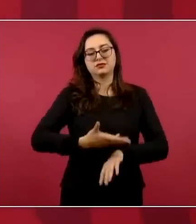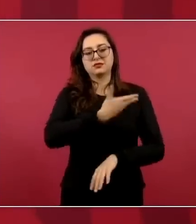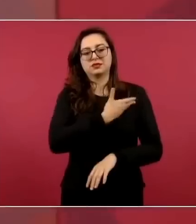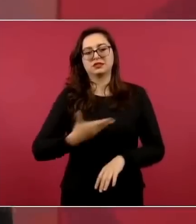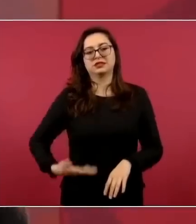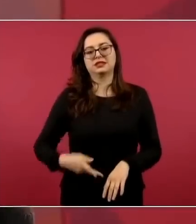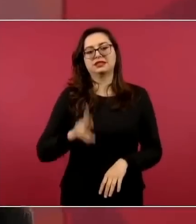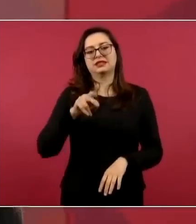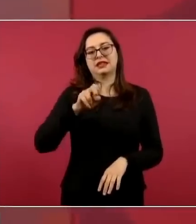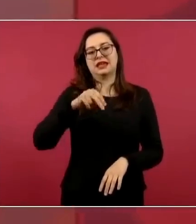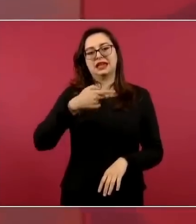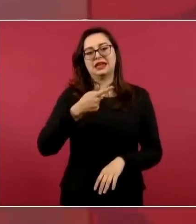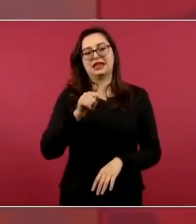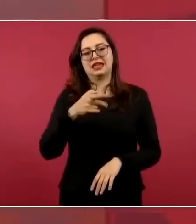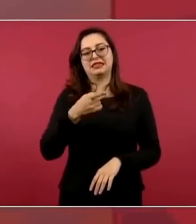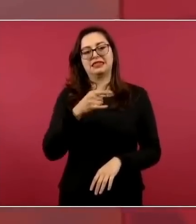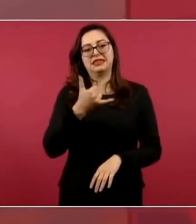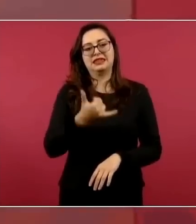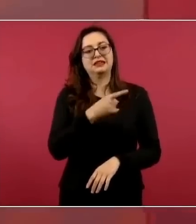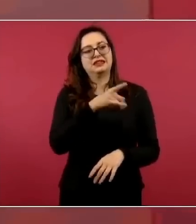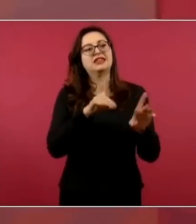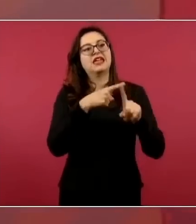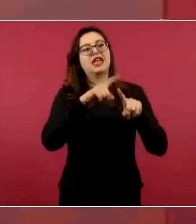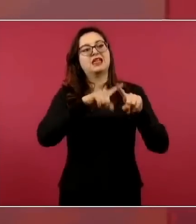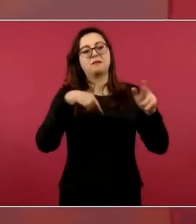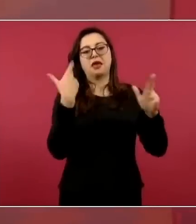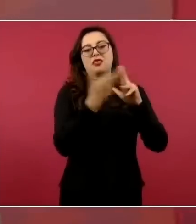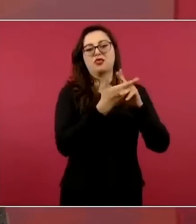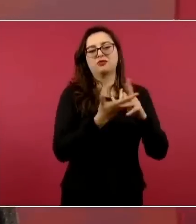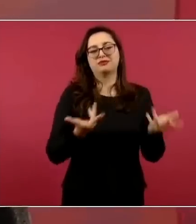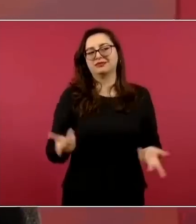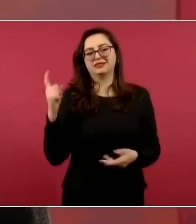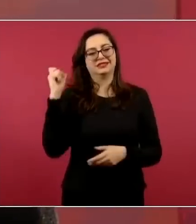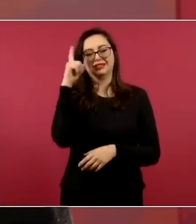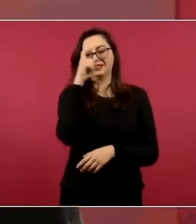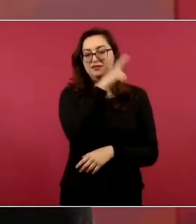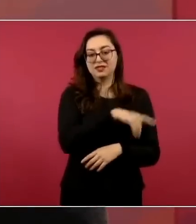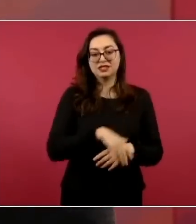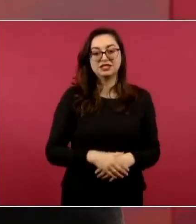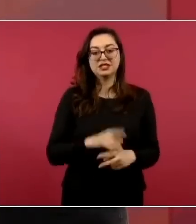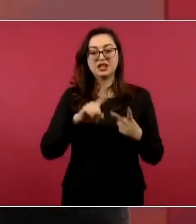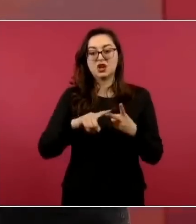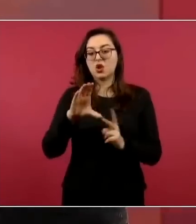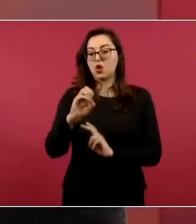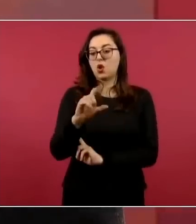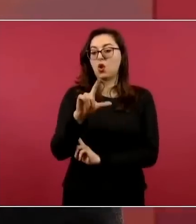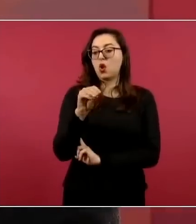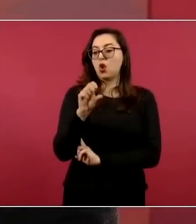el saber toda la verdad sobre el asesinato de Colosio.